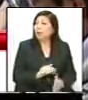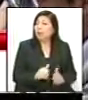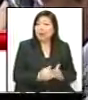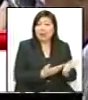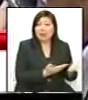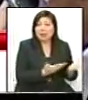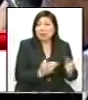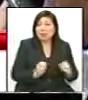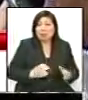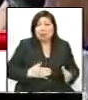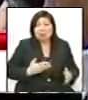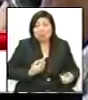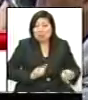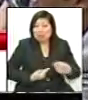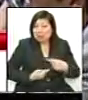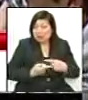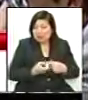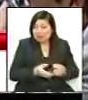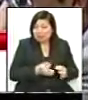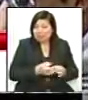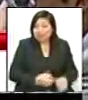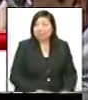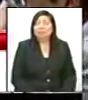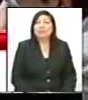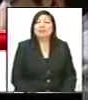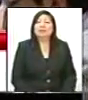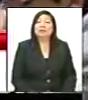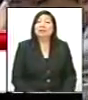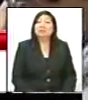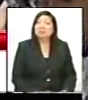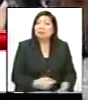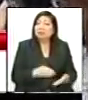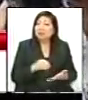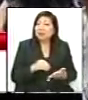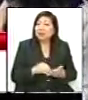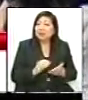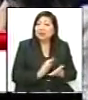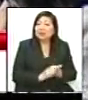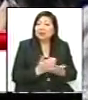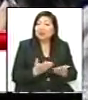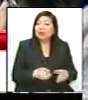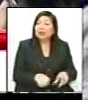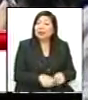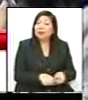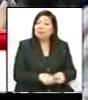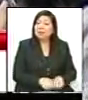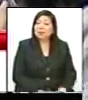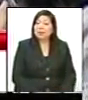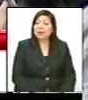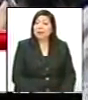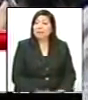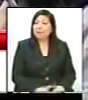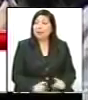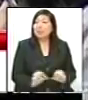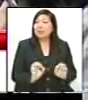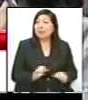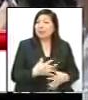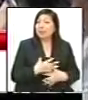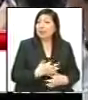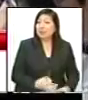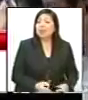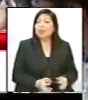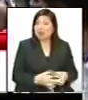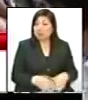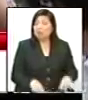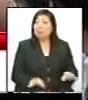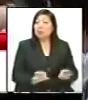ha sido posible venir, como usted ya lo explicó, han mandado a sus representantes, a quien saludamos también. Sin embargo, hubiera sido interesante,